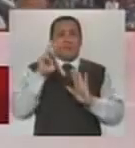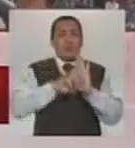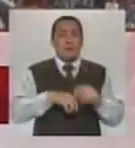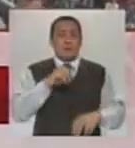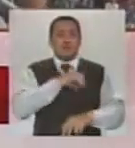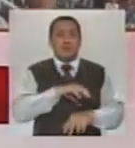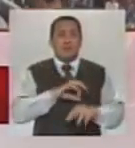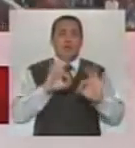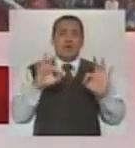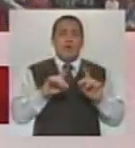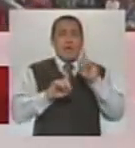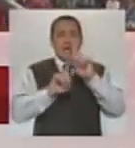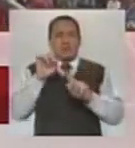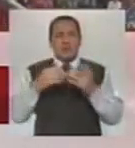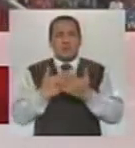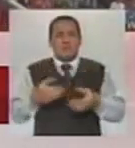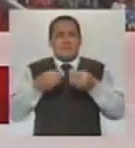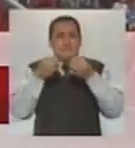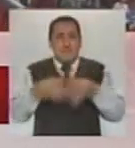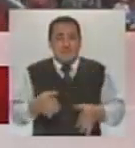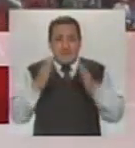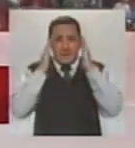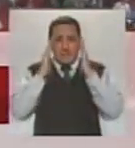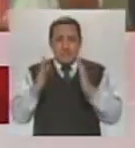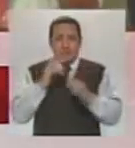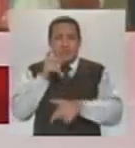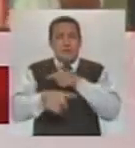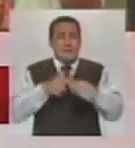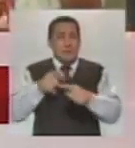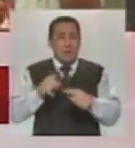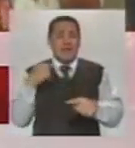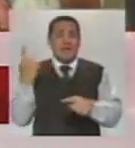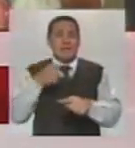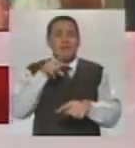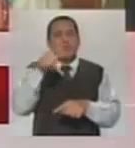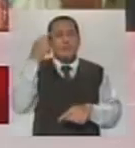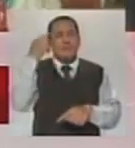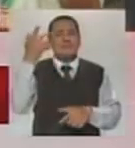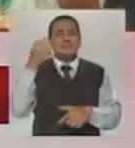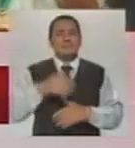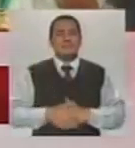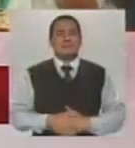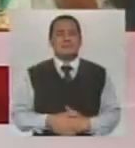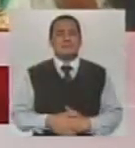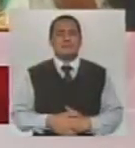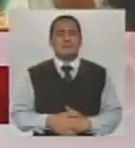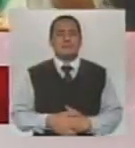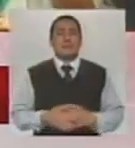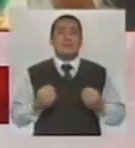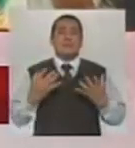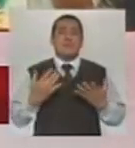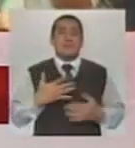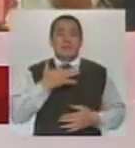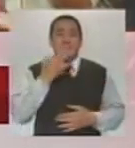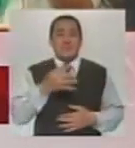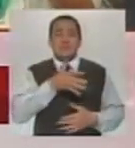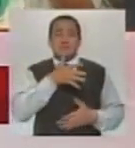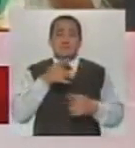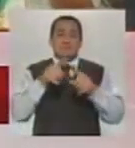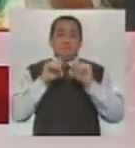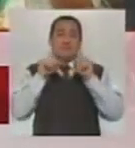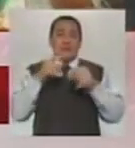también hay críticas. ¿Cree que se está perdiendo algo de sintonía con la población? ¿Cuál es su percepción? Bueno, la verdad no sé de cuál encuesta me habla